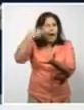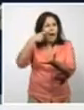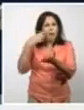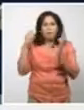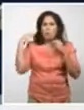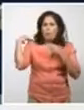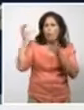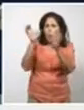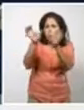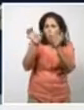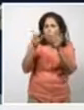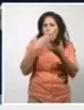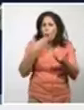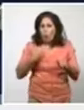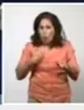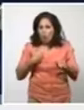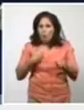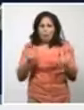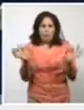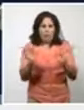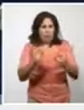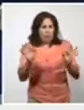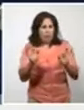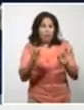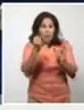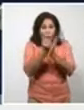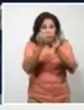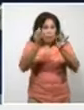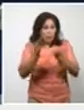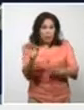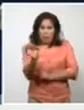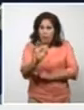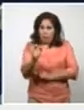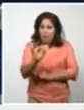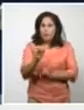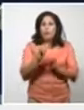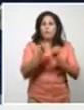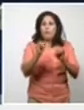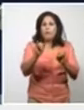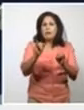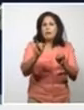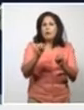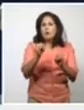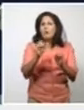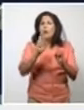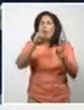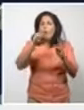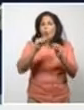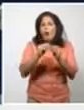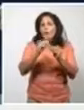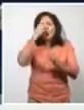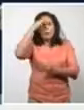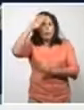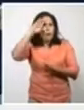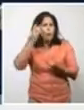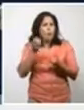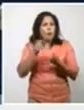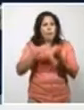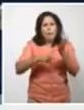este cuadro. No podemos ofertar a la población una información de son tantos en Cuba, son tantos en la